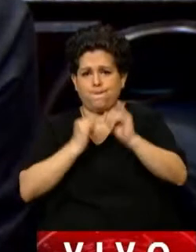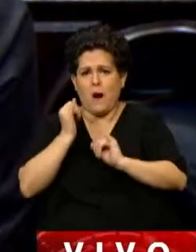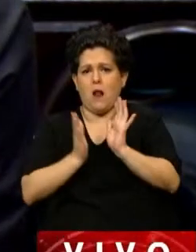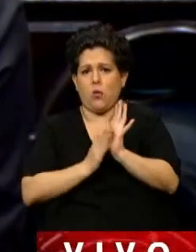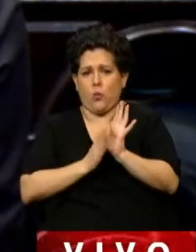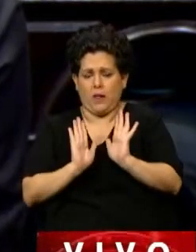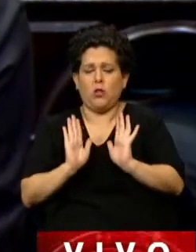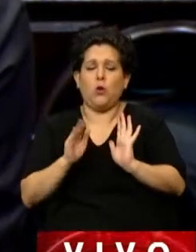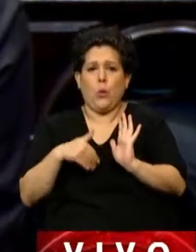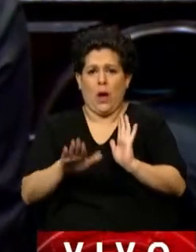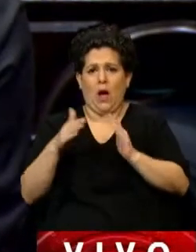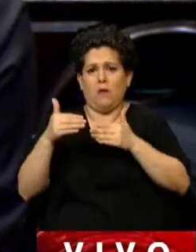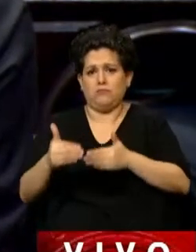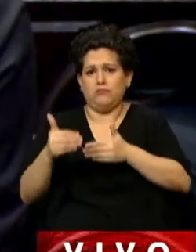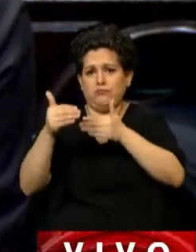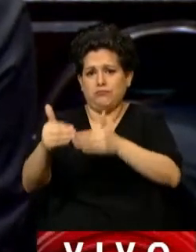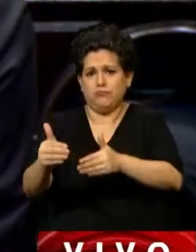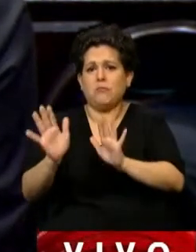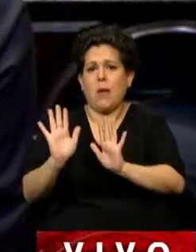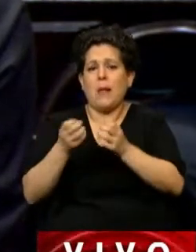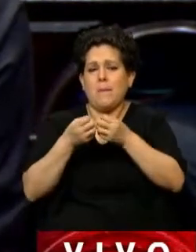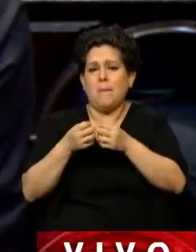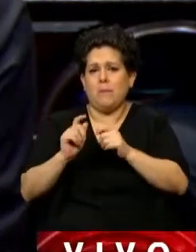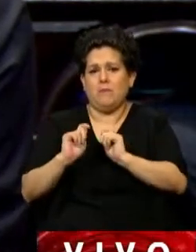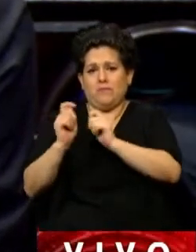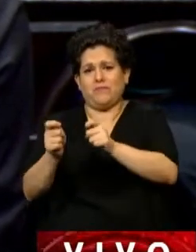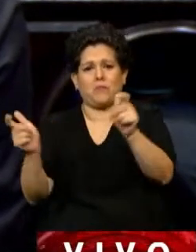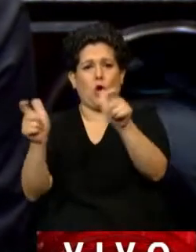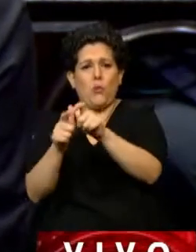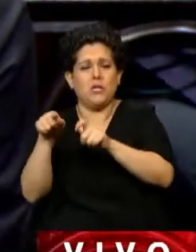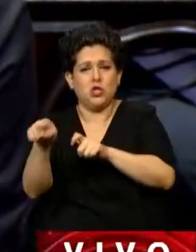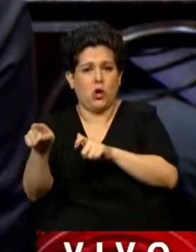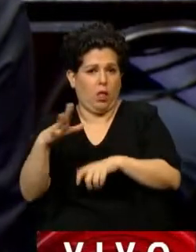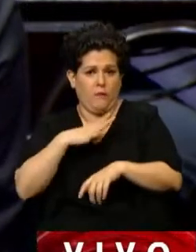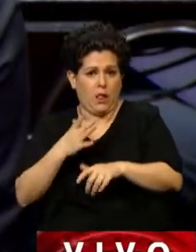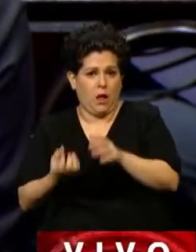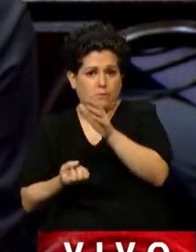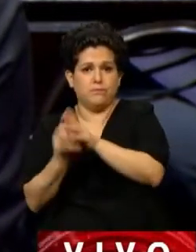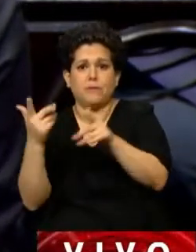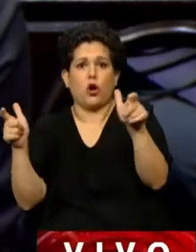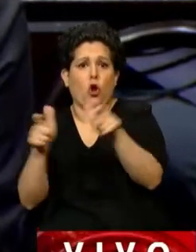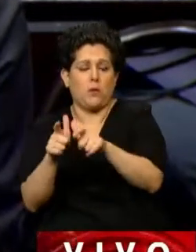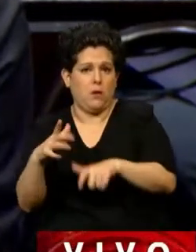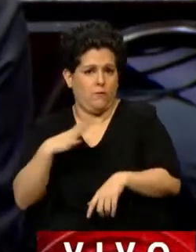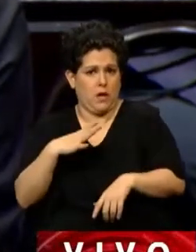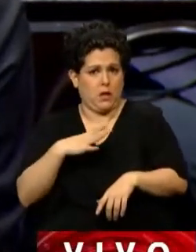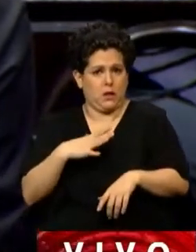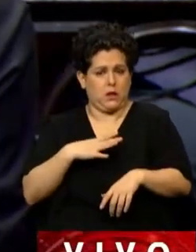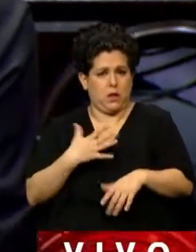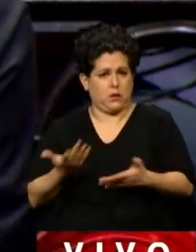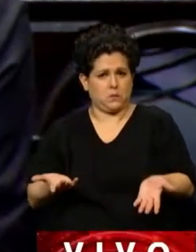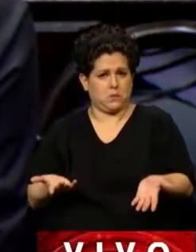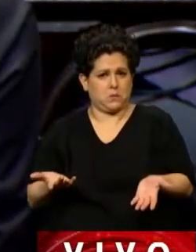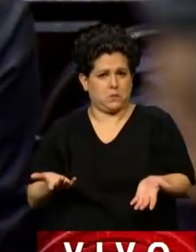Se va a avanzar en emplazar a comisiones que ni siquiera están constituidas, no sé a quién estamos